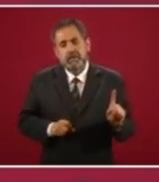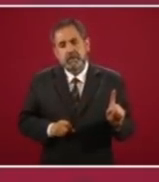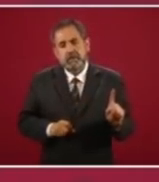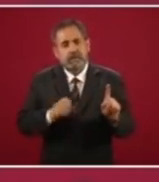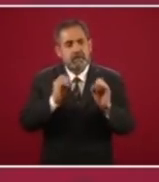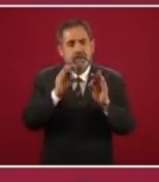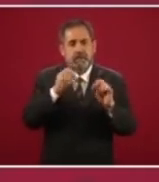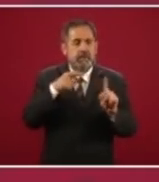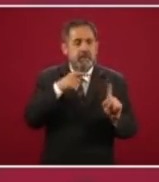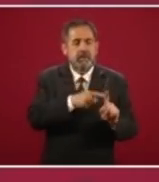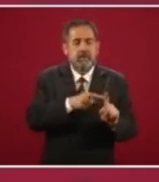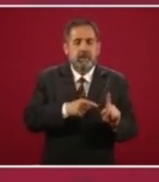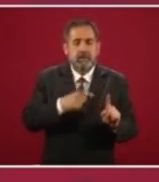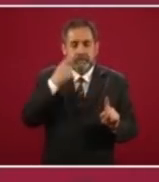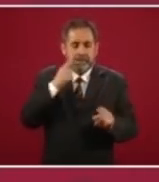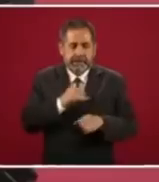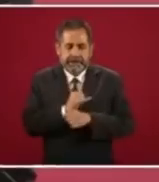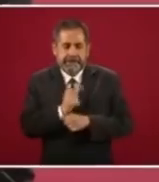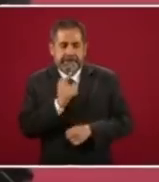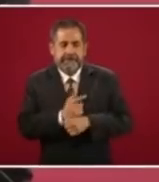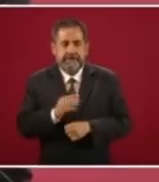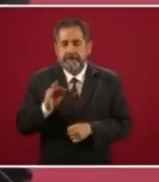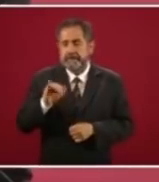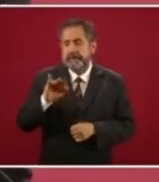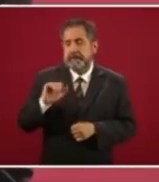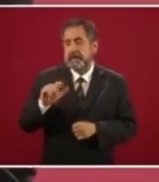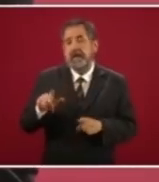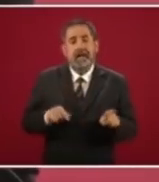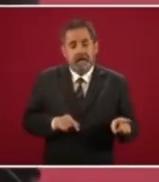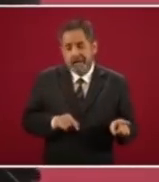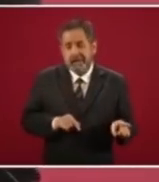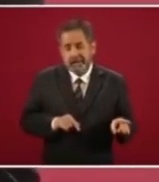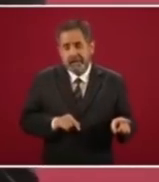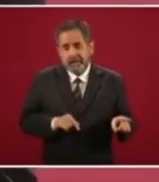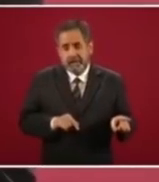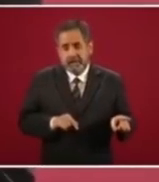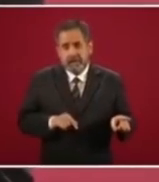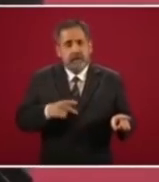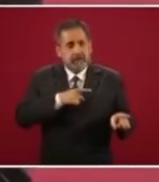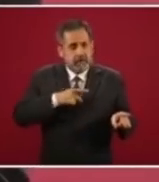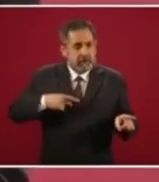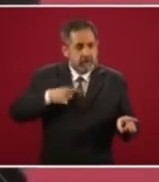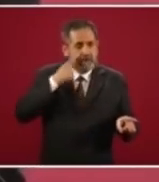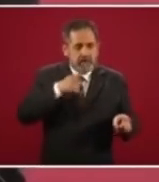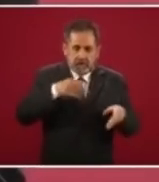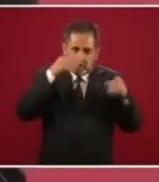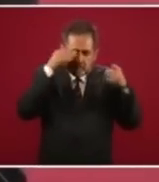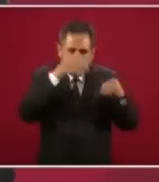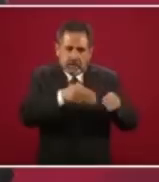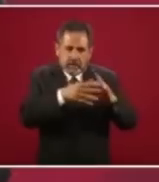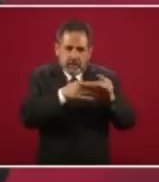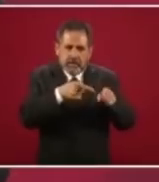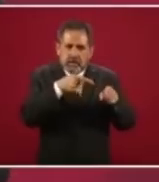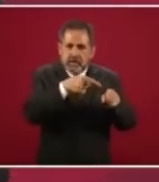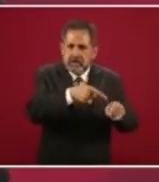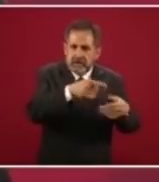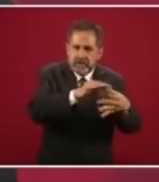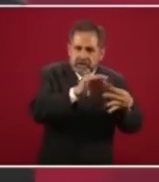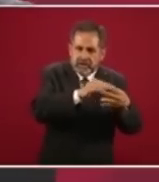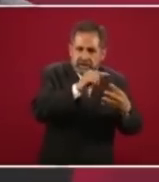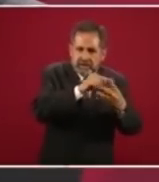de fiscalización que deben de ocuparse de estos